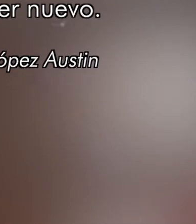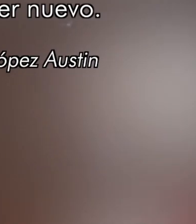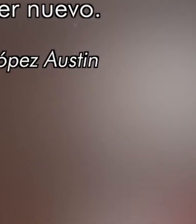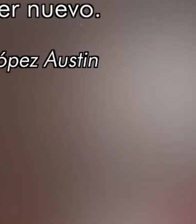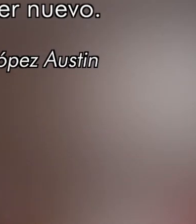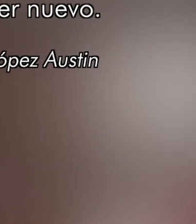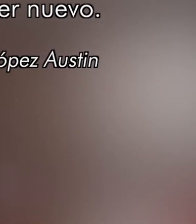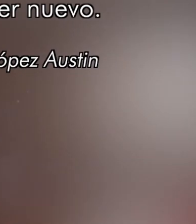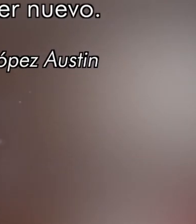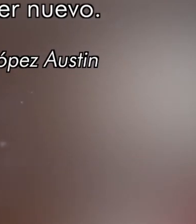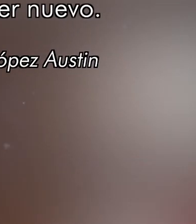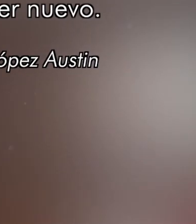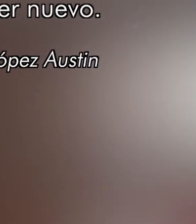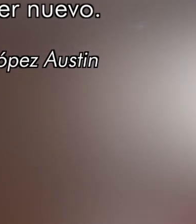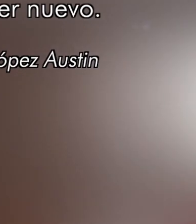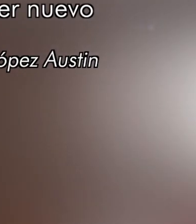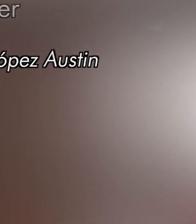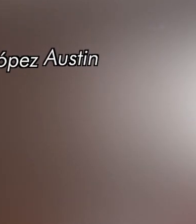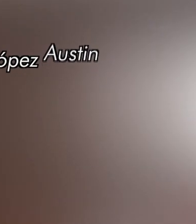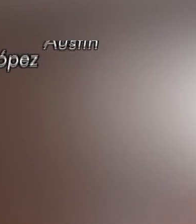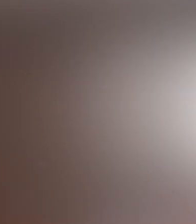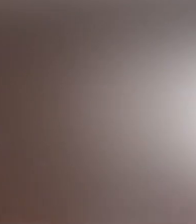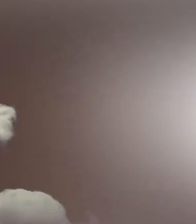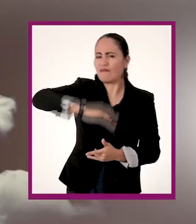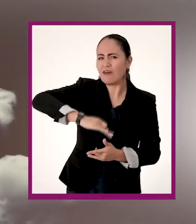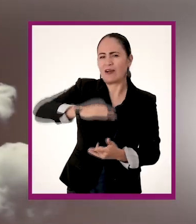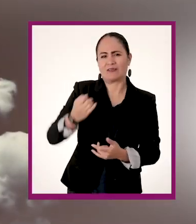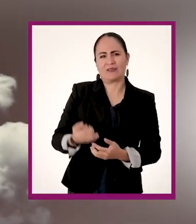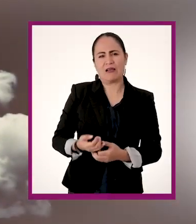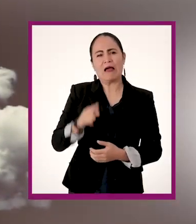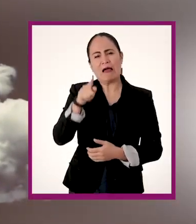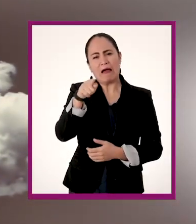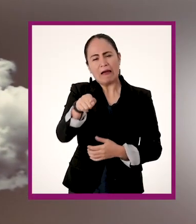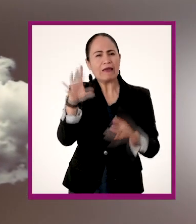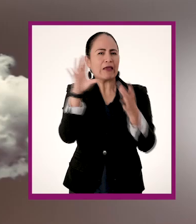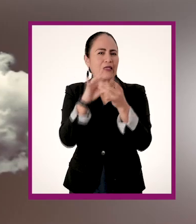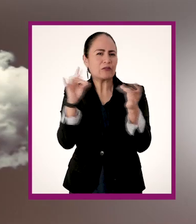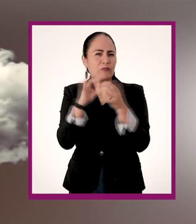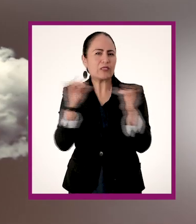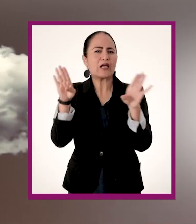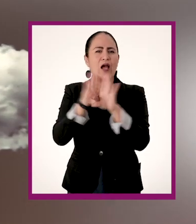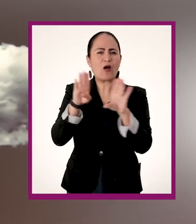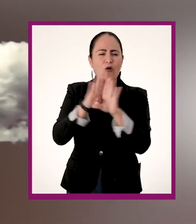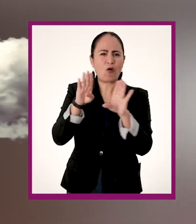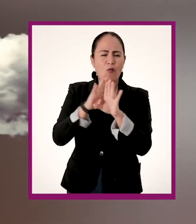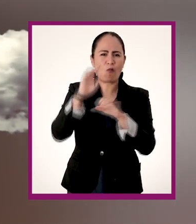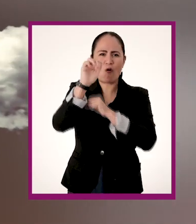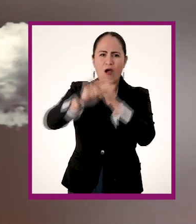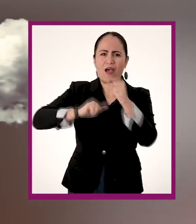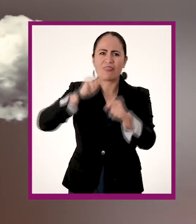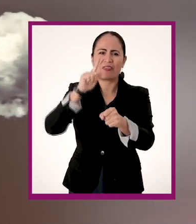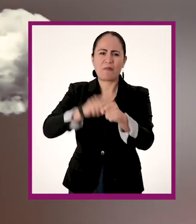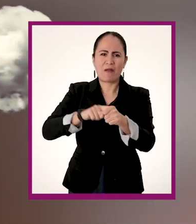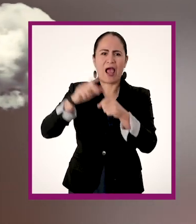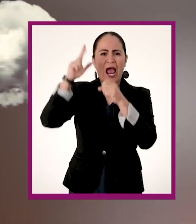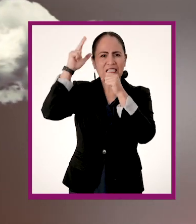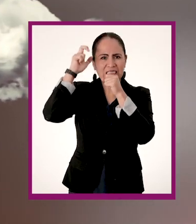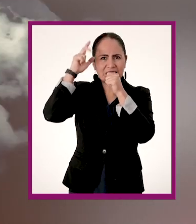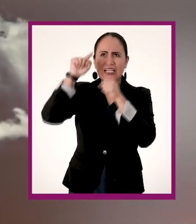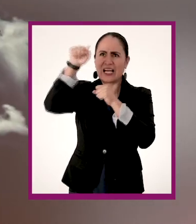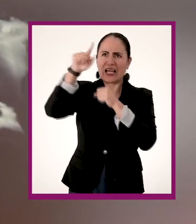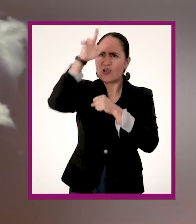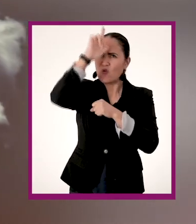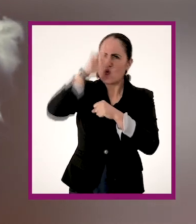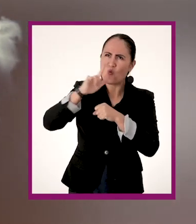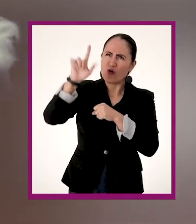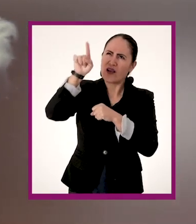relación de un mito según el cual se explica la presencia del conejo en